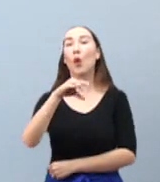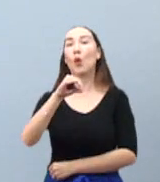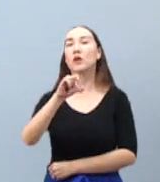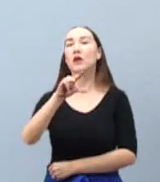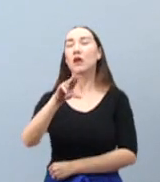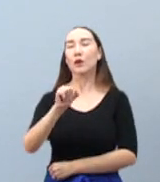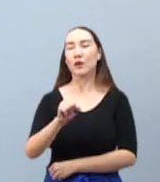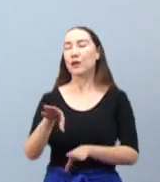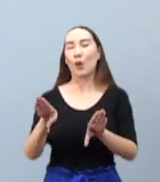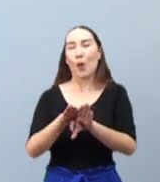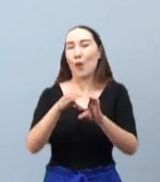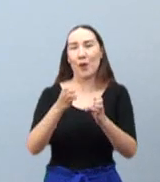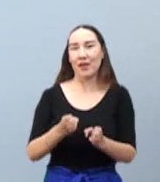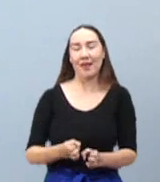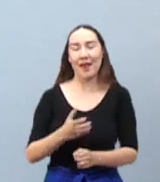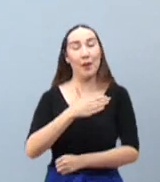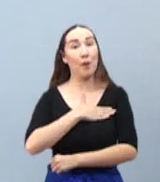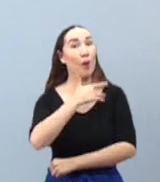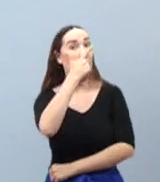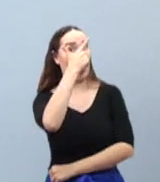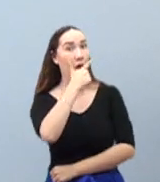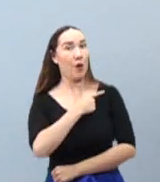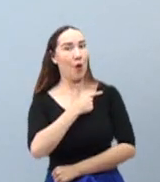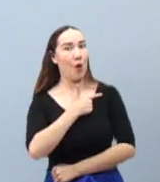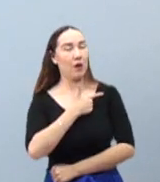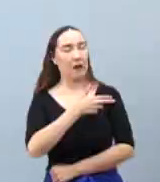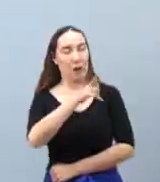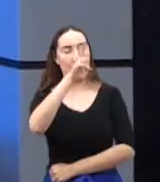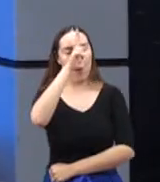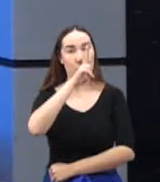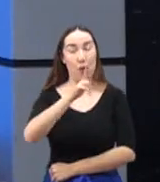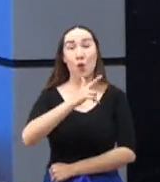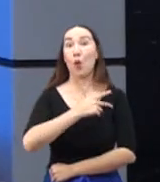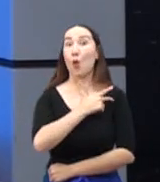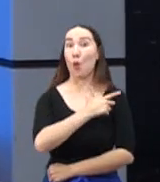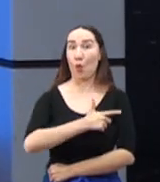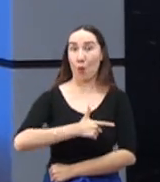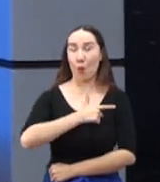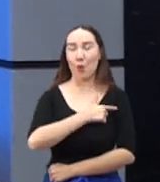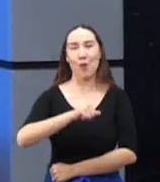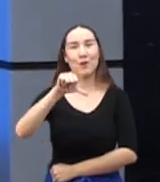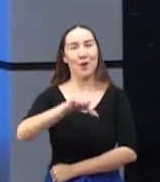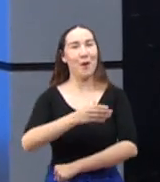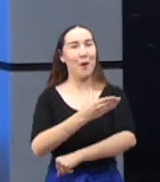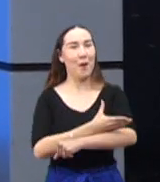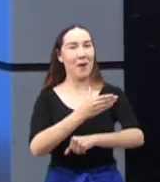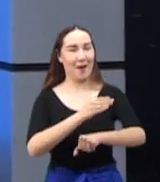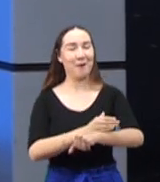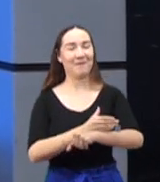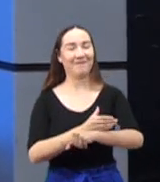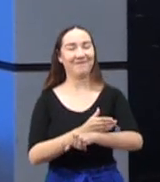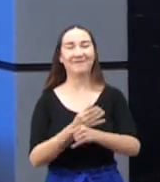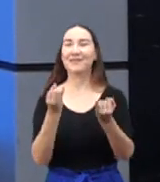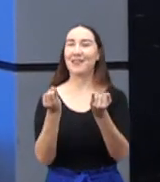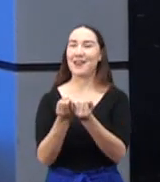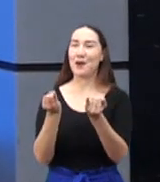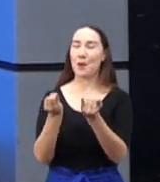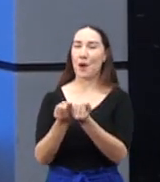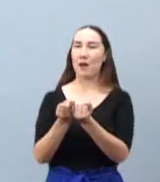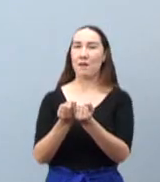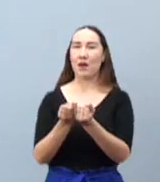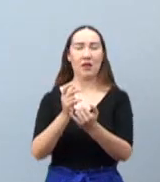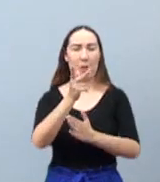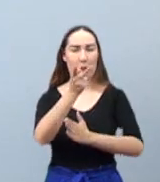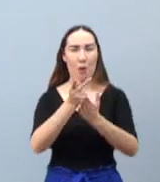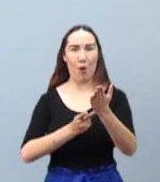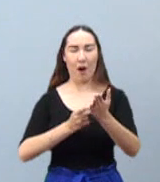¿cómo estás? Sí. Buenas noches. Un honor, un gusto estar nuevamente aquí en tu programa. Igualmente, pues programa de todos,